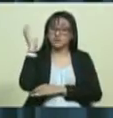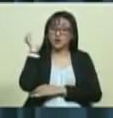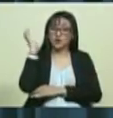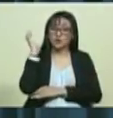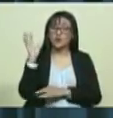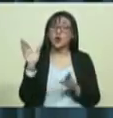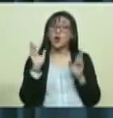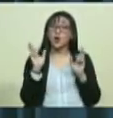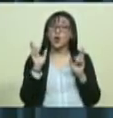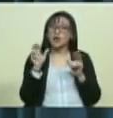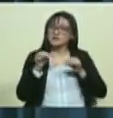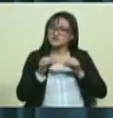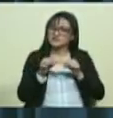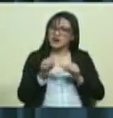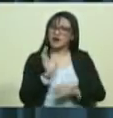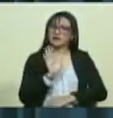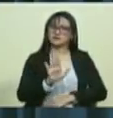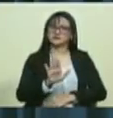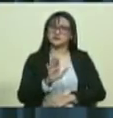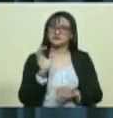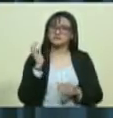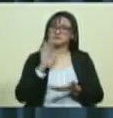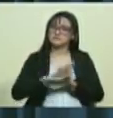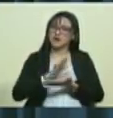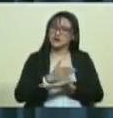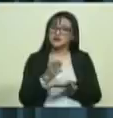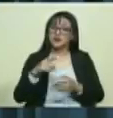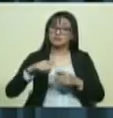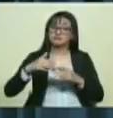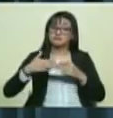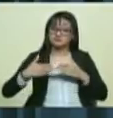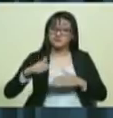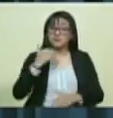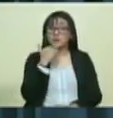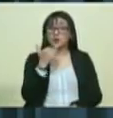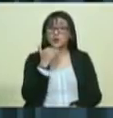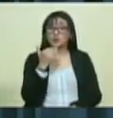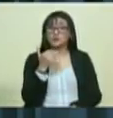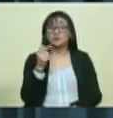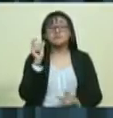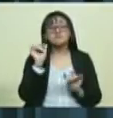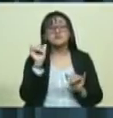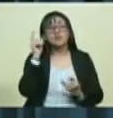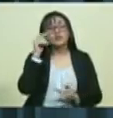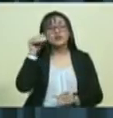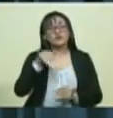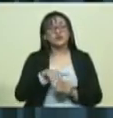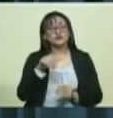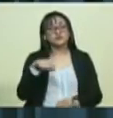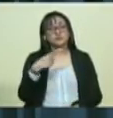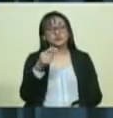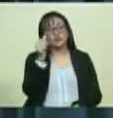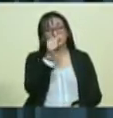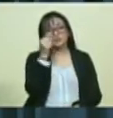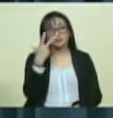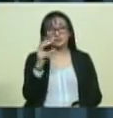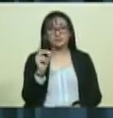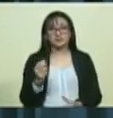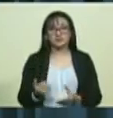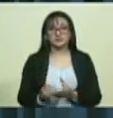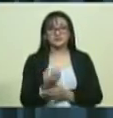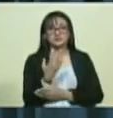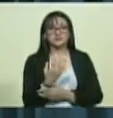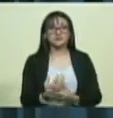que esa vocación se mantenga firme en las horas siguientes y el día de la votación el próximo domingo